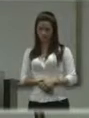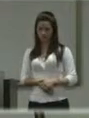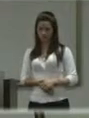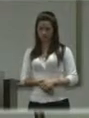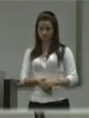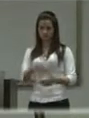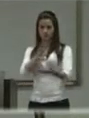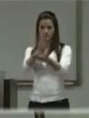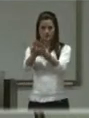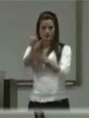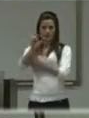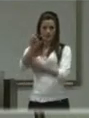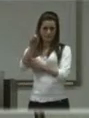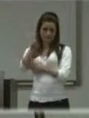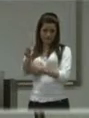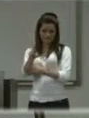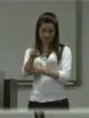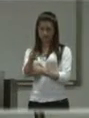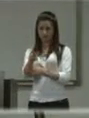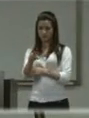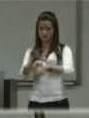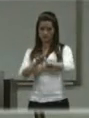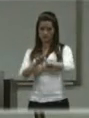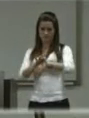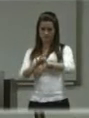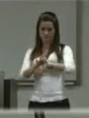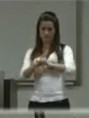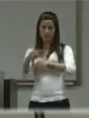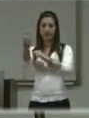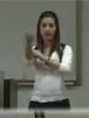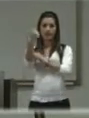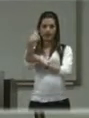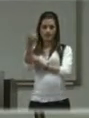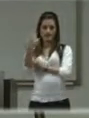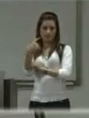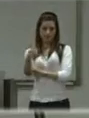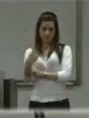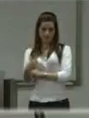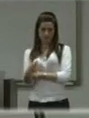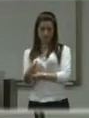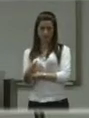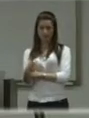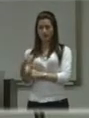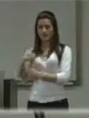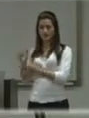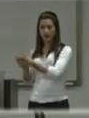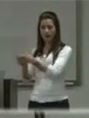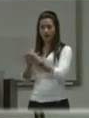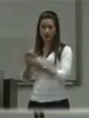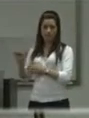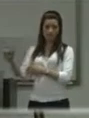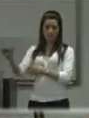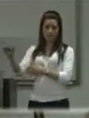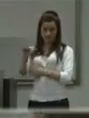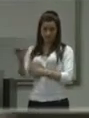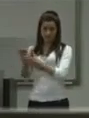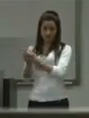mi experiencia que yo no sé enterita en unos casos de unas amigas mías que no quería